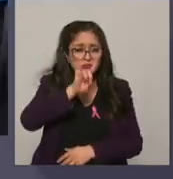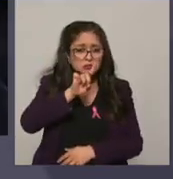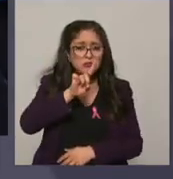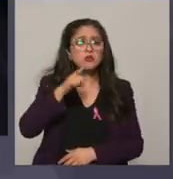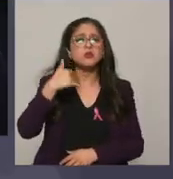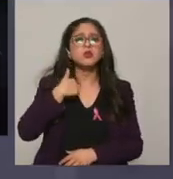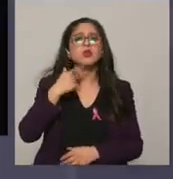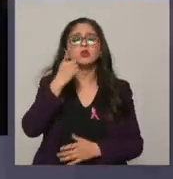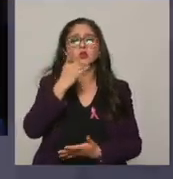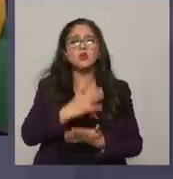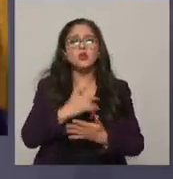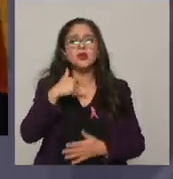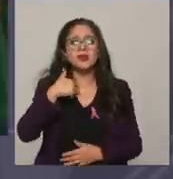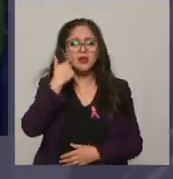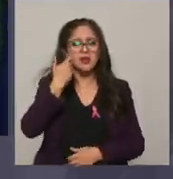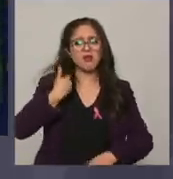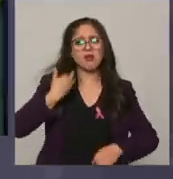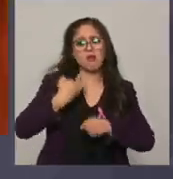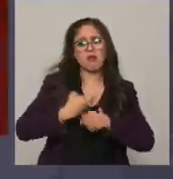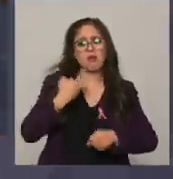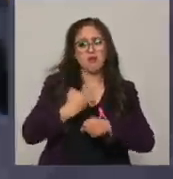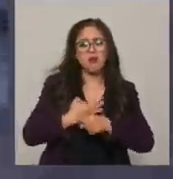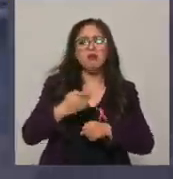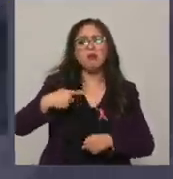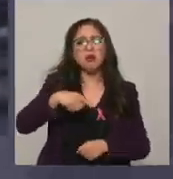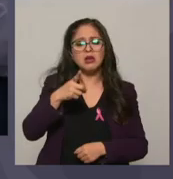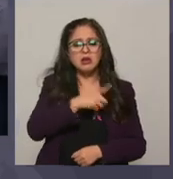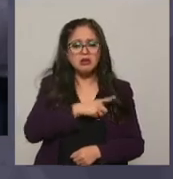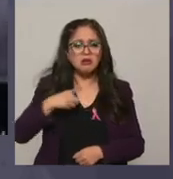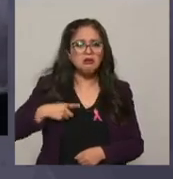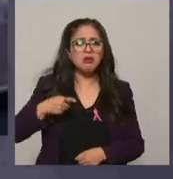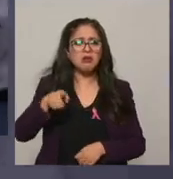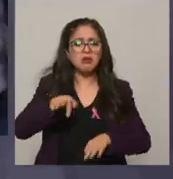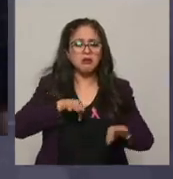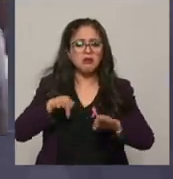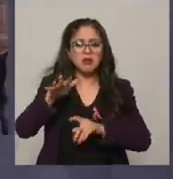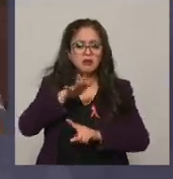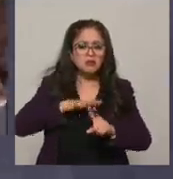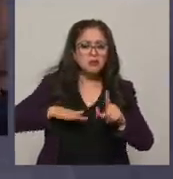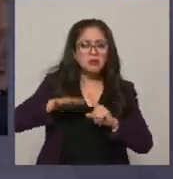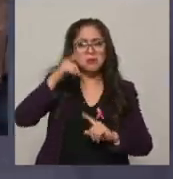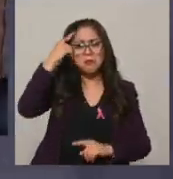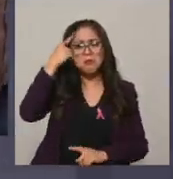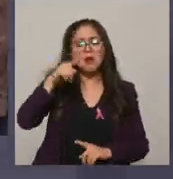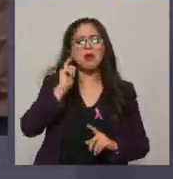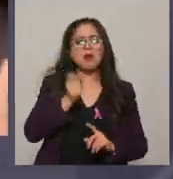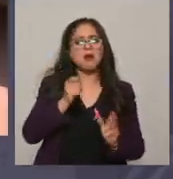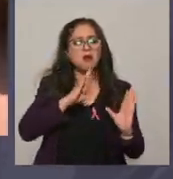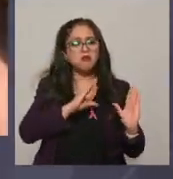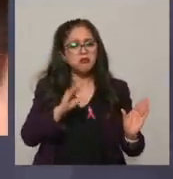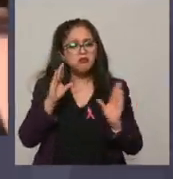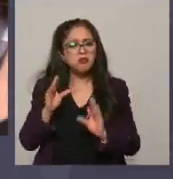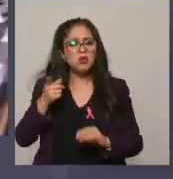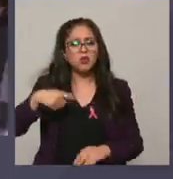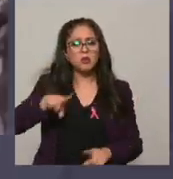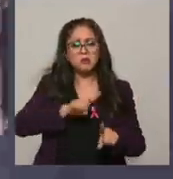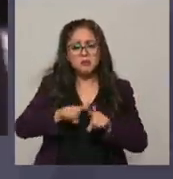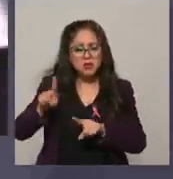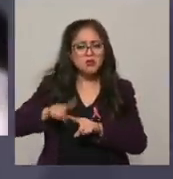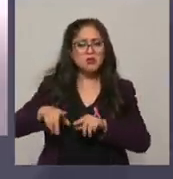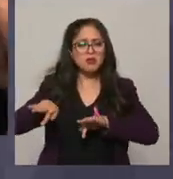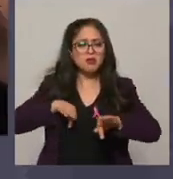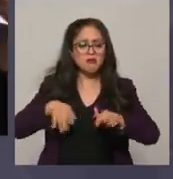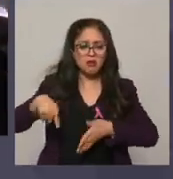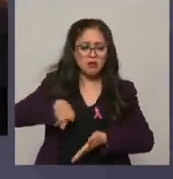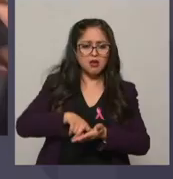yo lo que le pedía en este momento era que empezáramos a trabajar desde sociedad civil para poder capacitar a todos los ministerios públicos